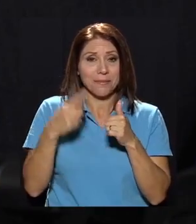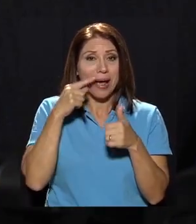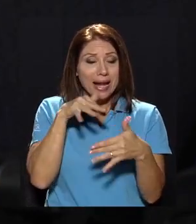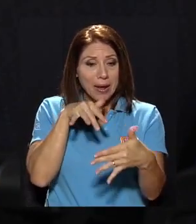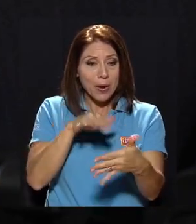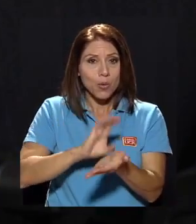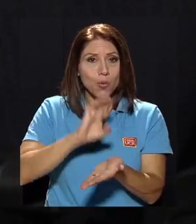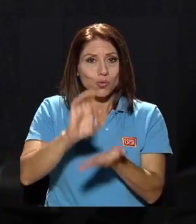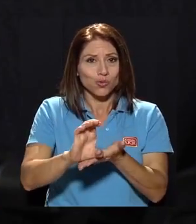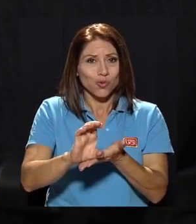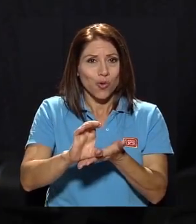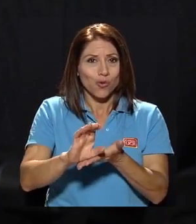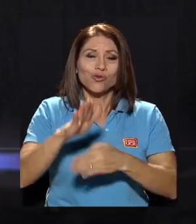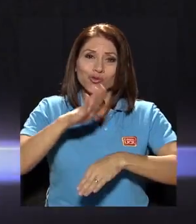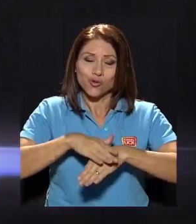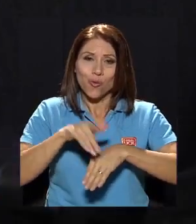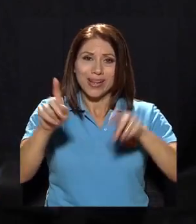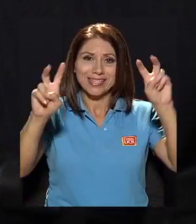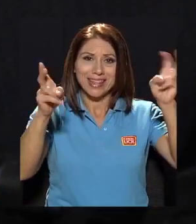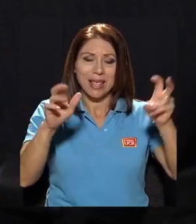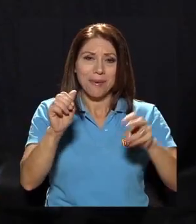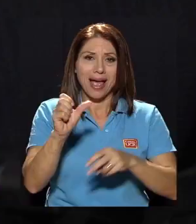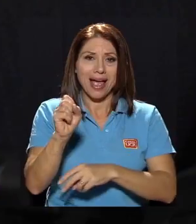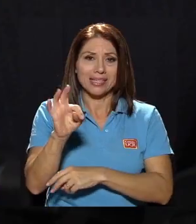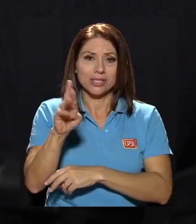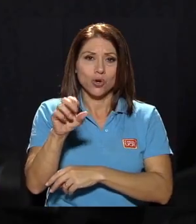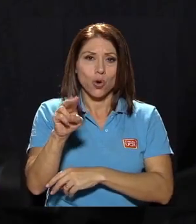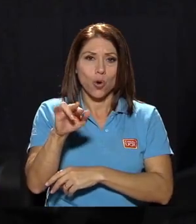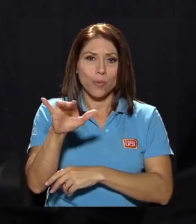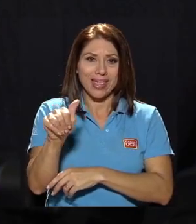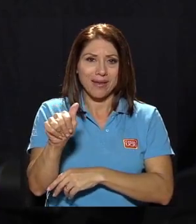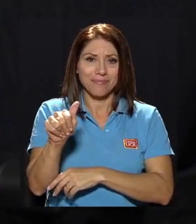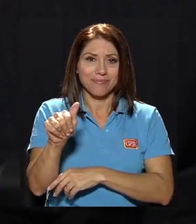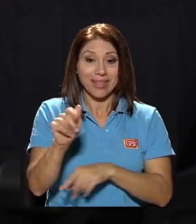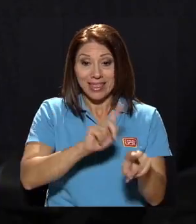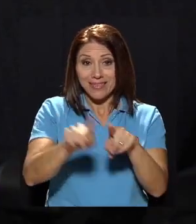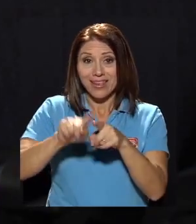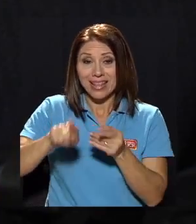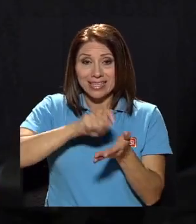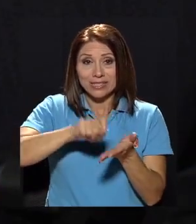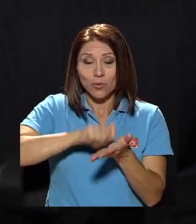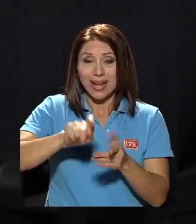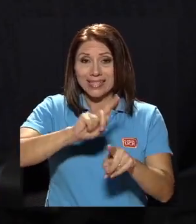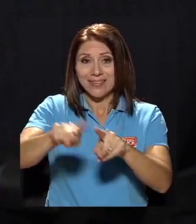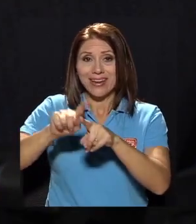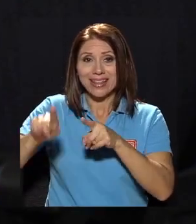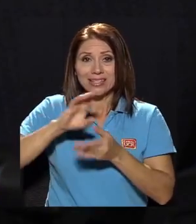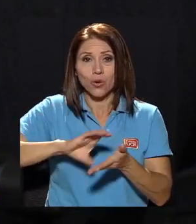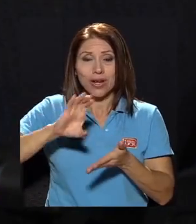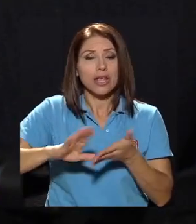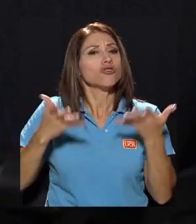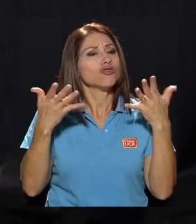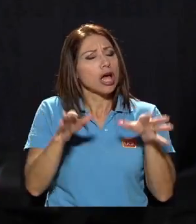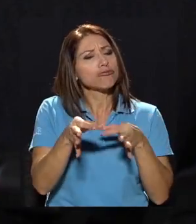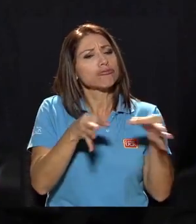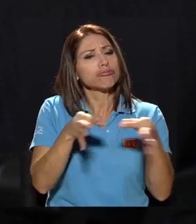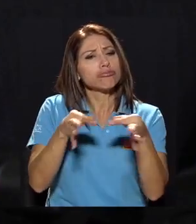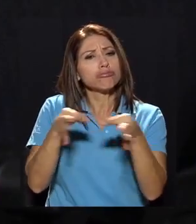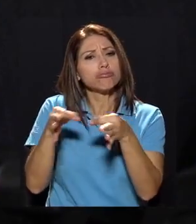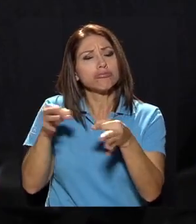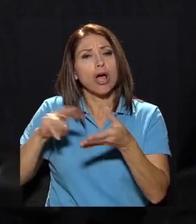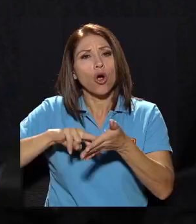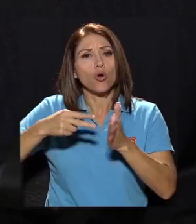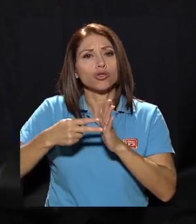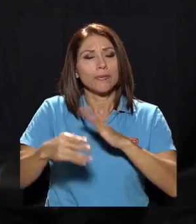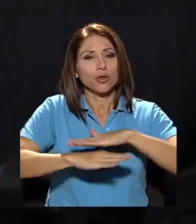que en escuelas y colegios, aunque estamos dando en clases de ciencia conceptos básicos generales de astronomía,